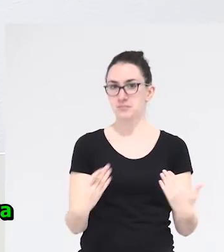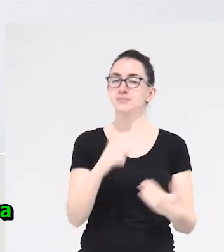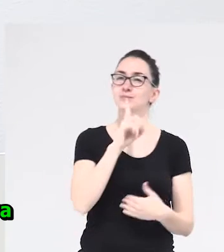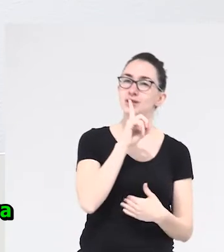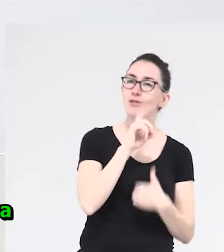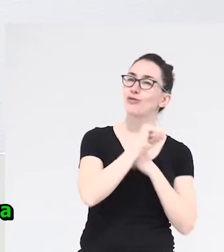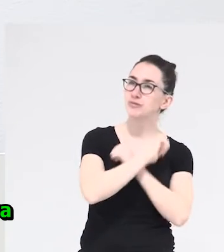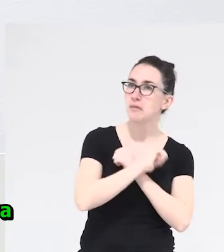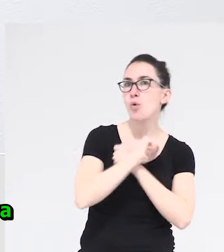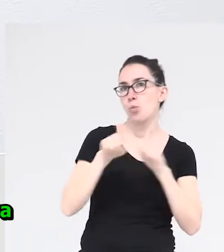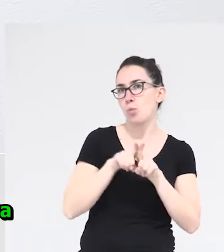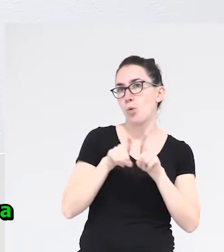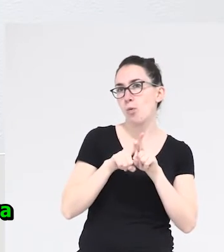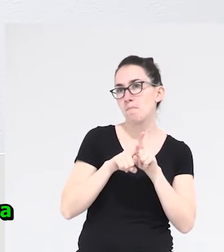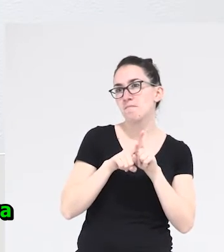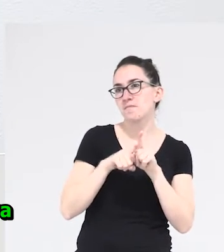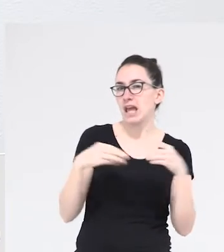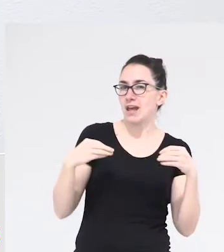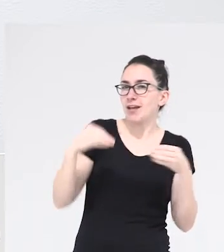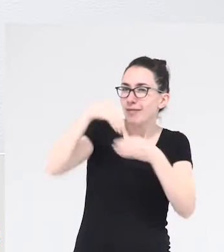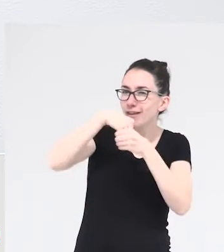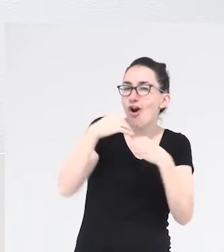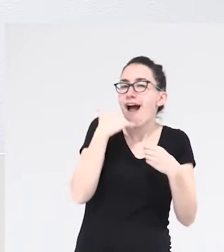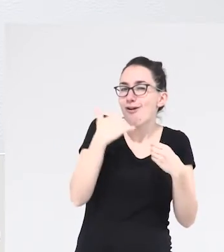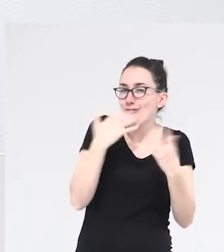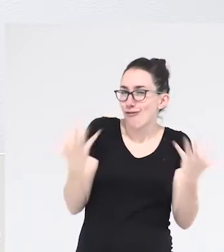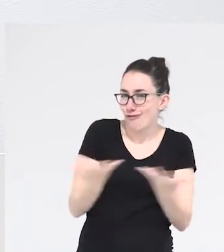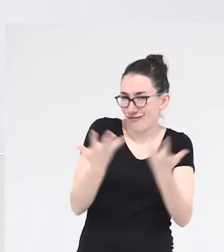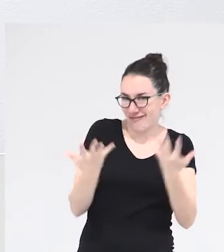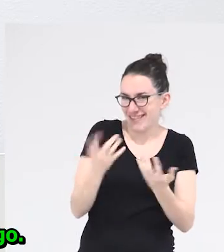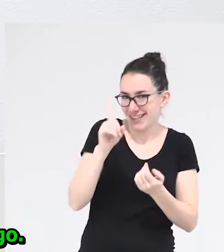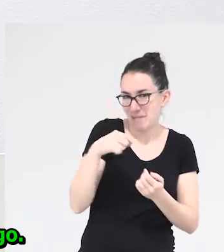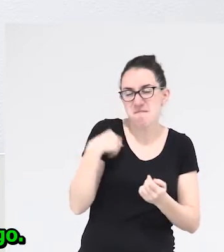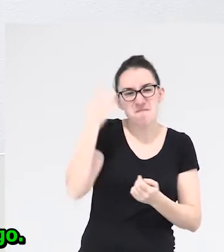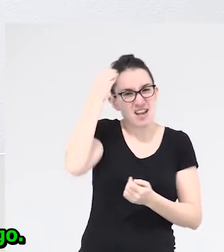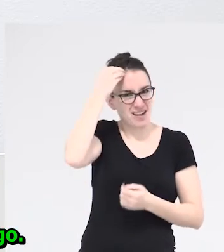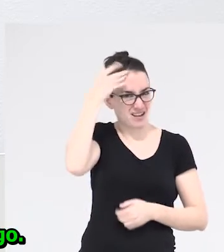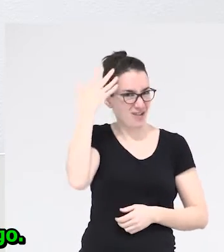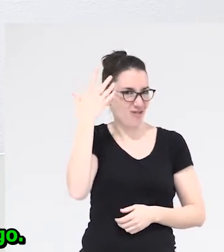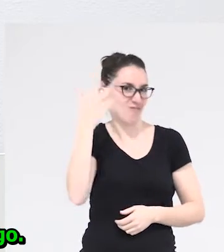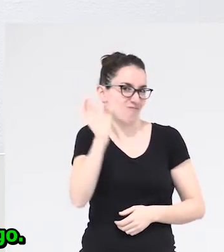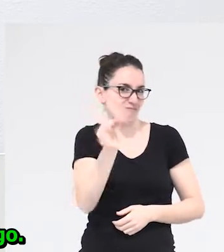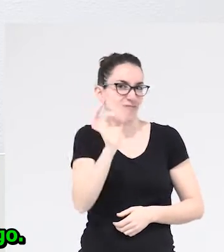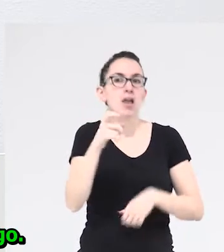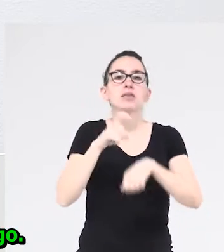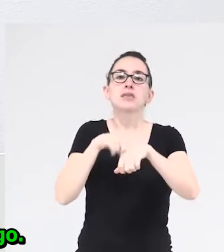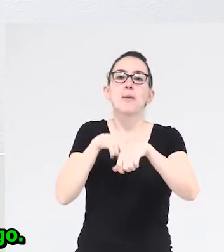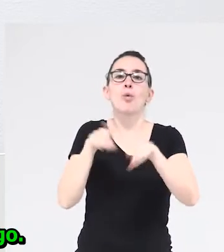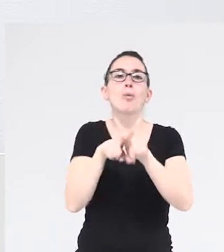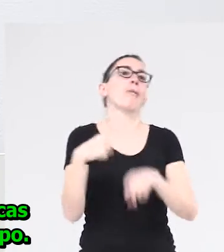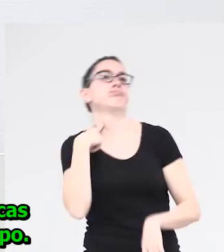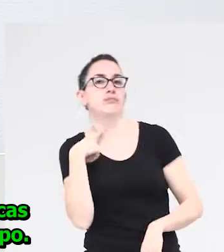espera también pasa algo ahí, ¿no? O sea, yo creo bastante en esto, en que ese es un tiempo en el que también está pasando